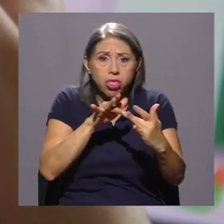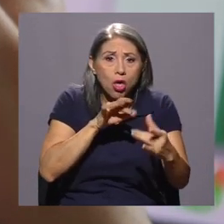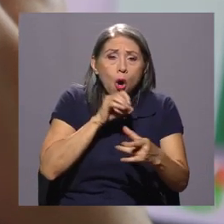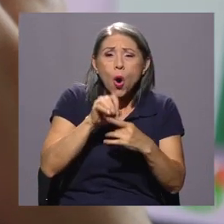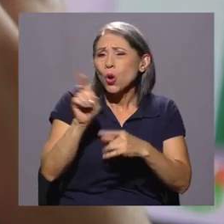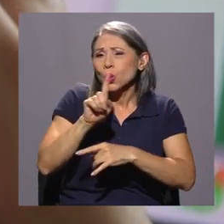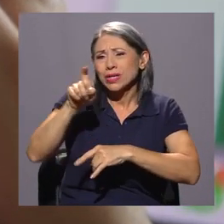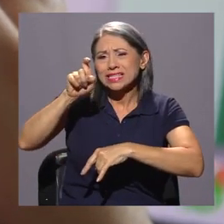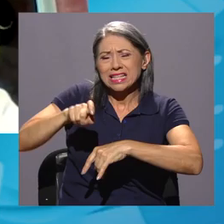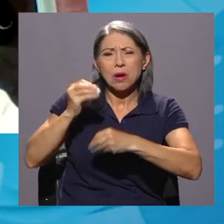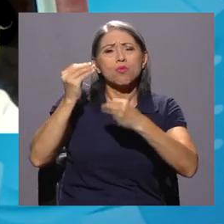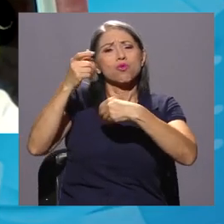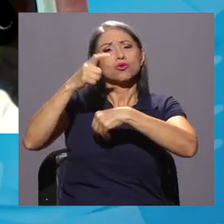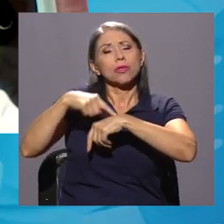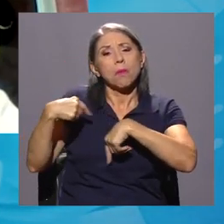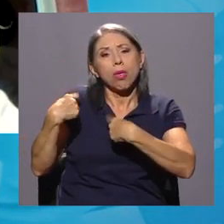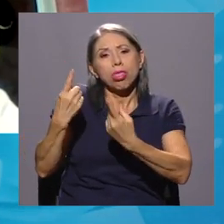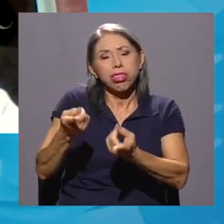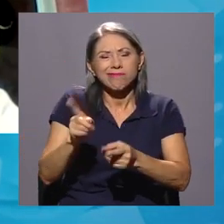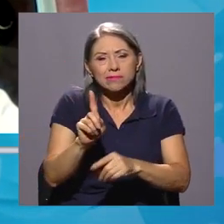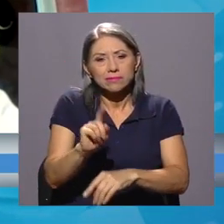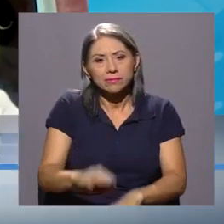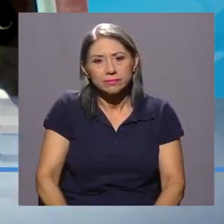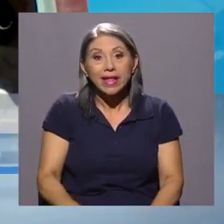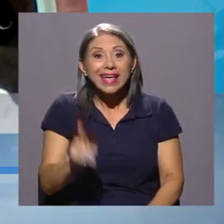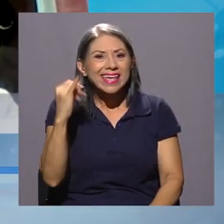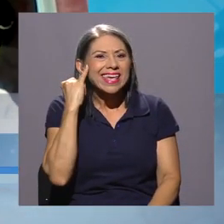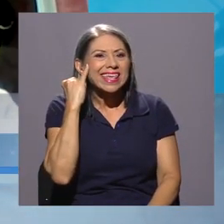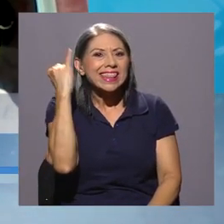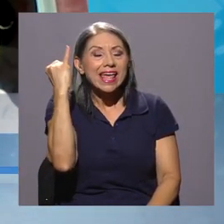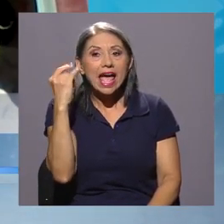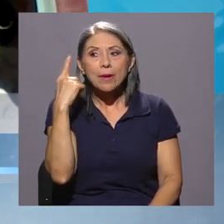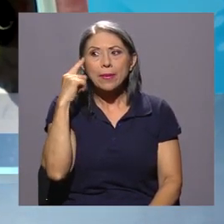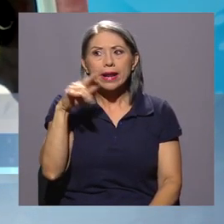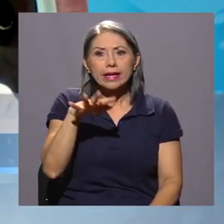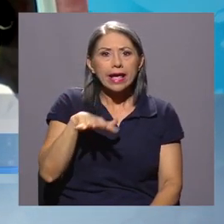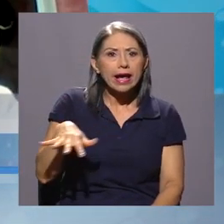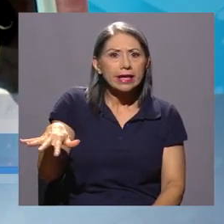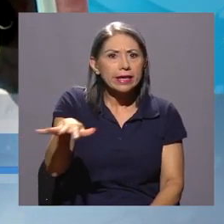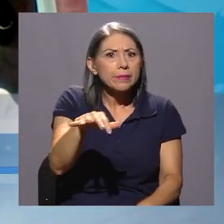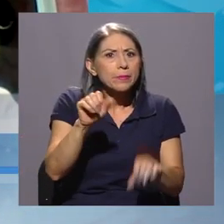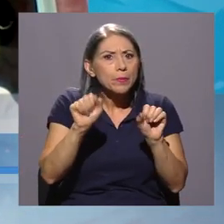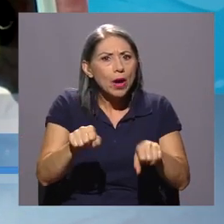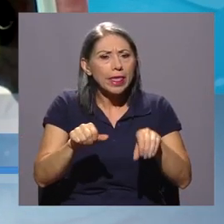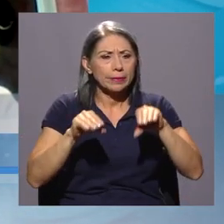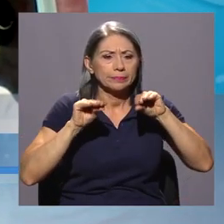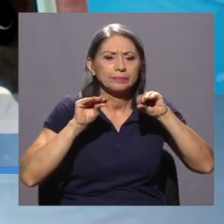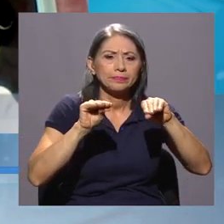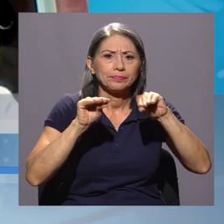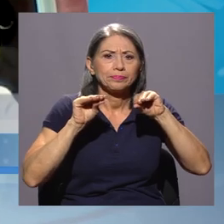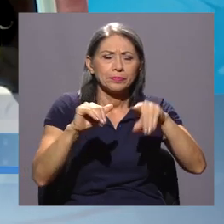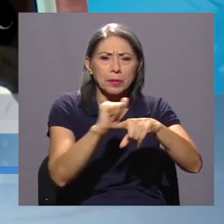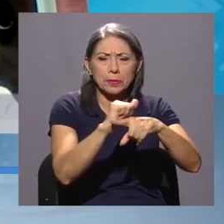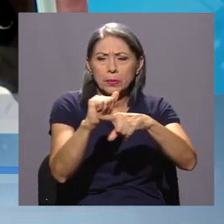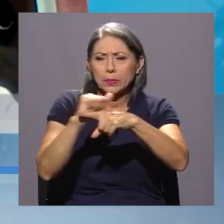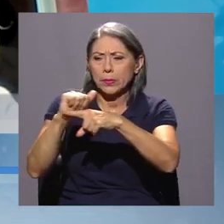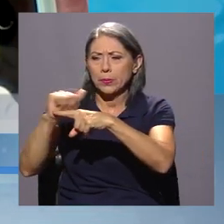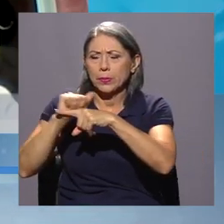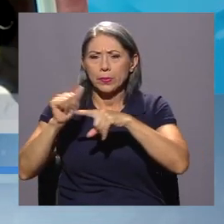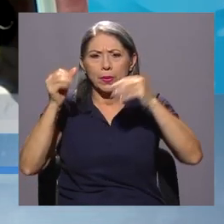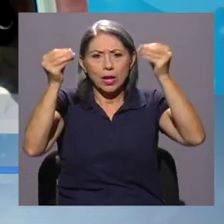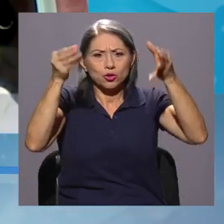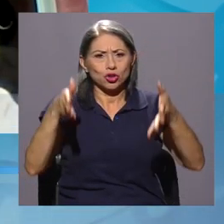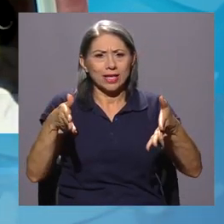mucho tiempo la idea surgió como un espacio igual de formación para el cuerpo docente pero que sea